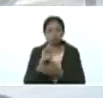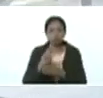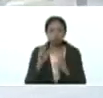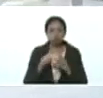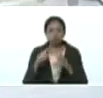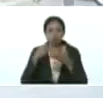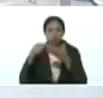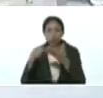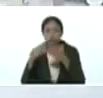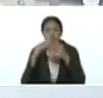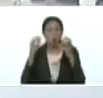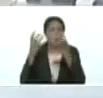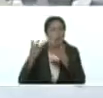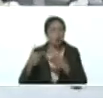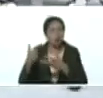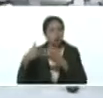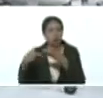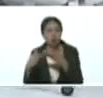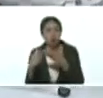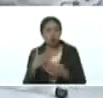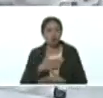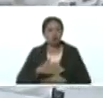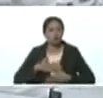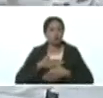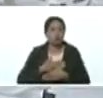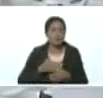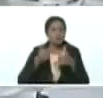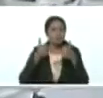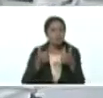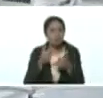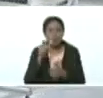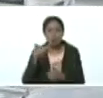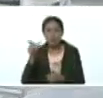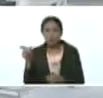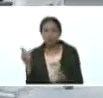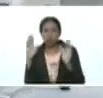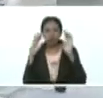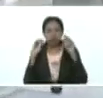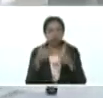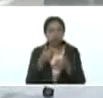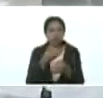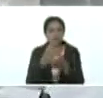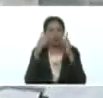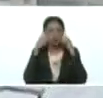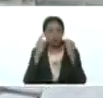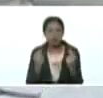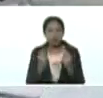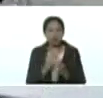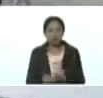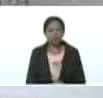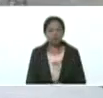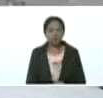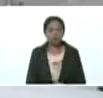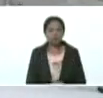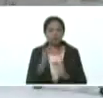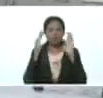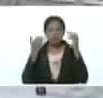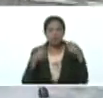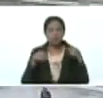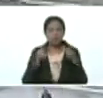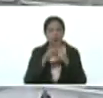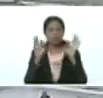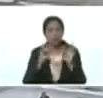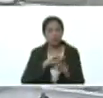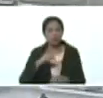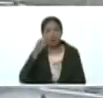equipos, con todas las condiciones, con el personal profesional para atender a